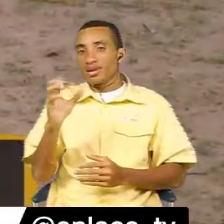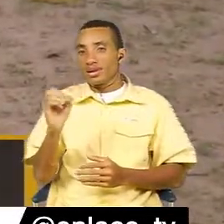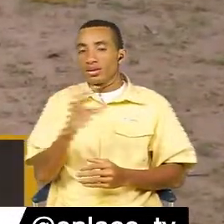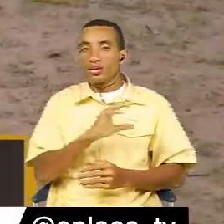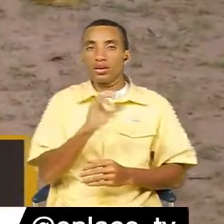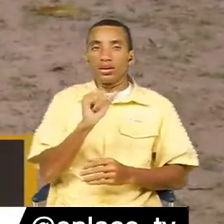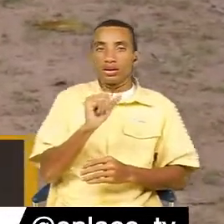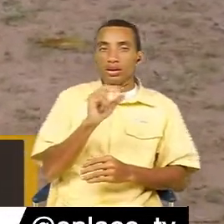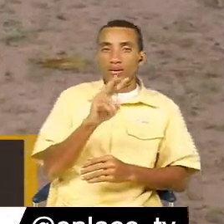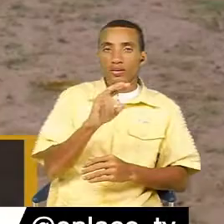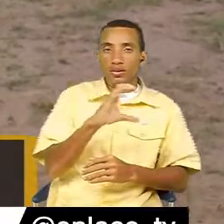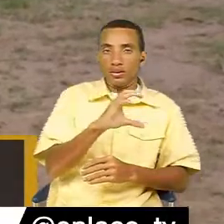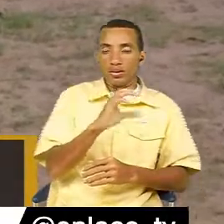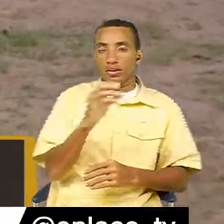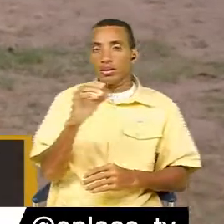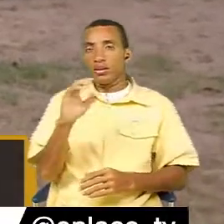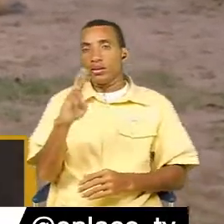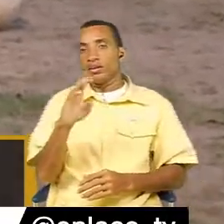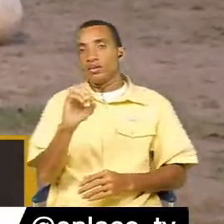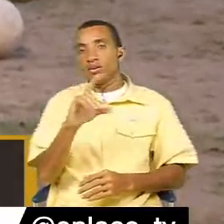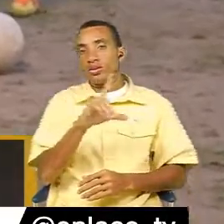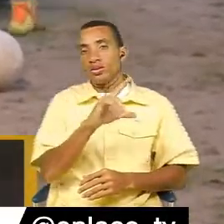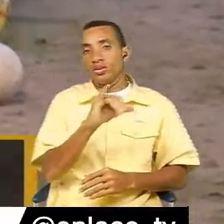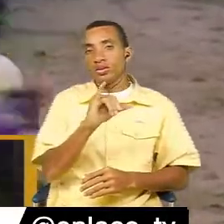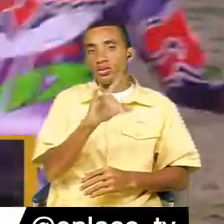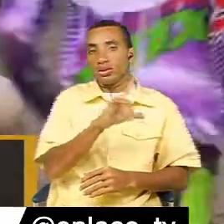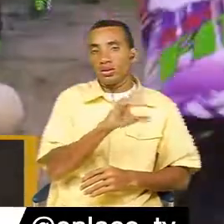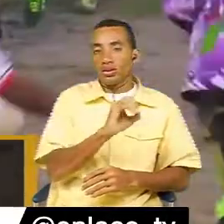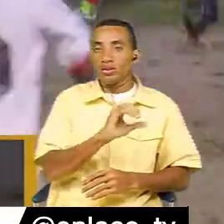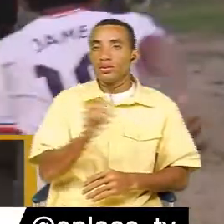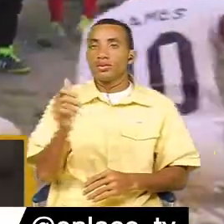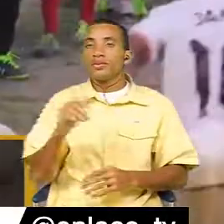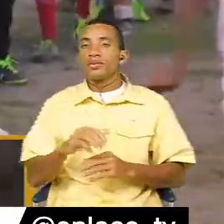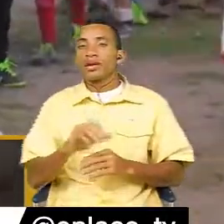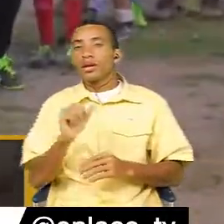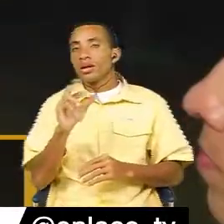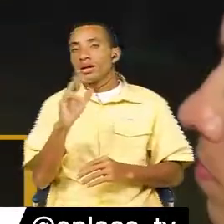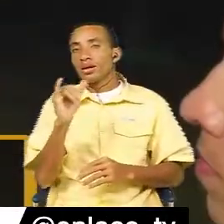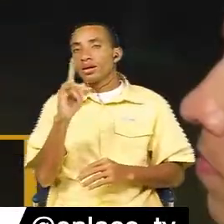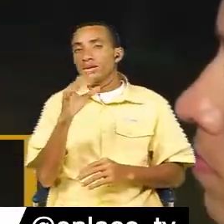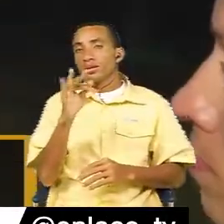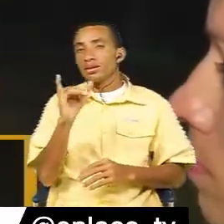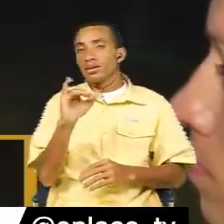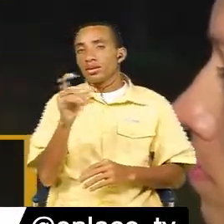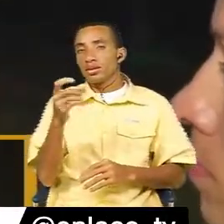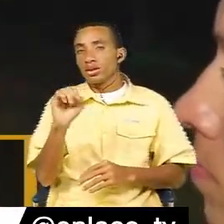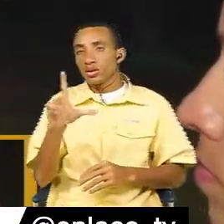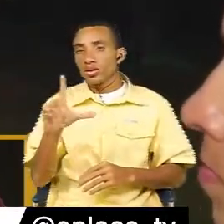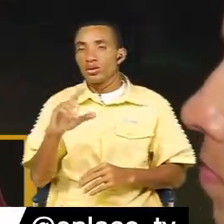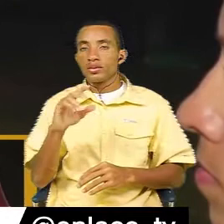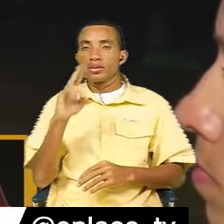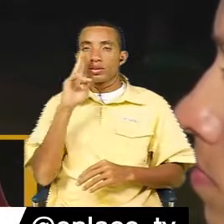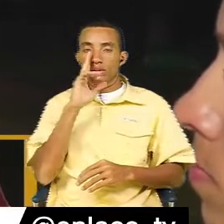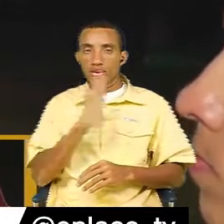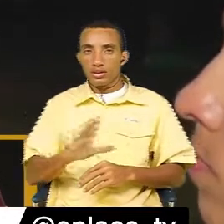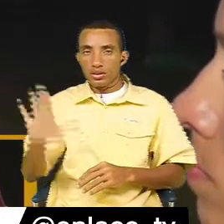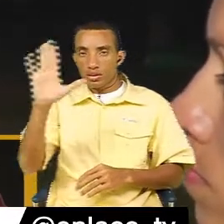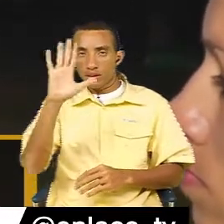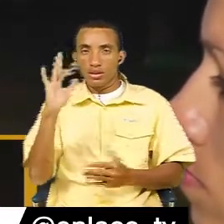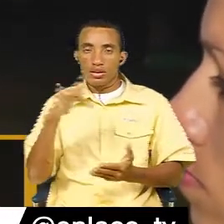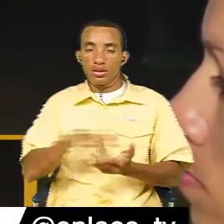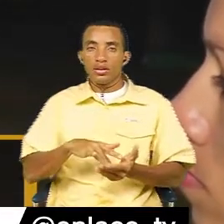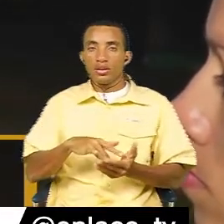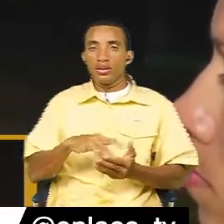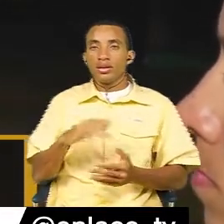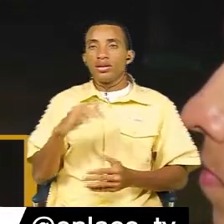Bolillo, Aristigol, Millonarios, entre otros. Allá van a llegar muchas escuelas a nivel nacional, clubes como Nacional, como Santa Fe, Millonarios.